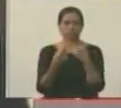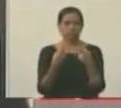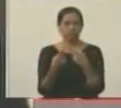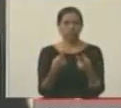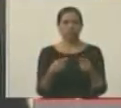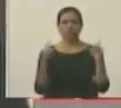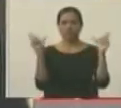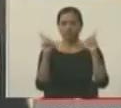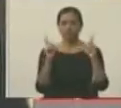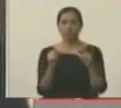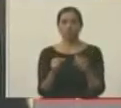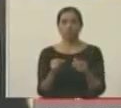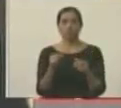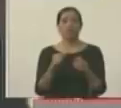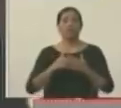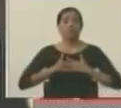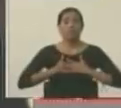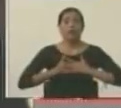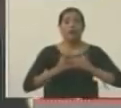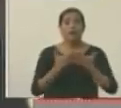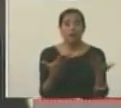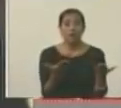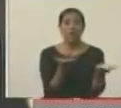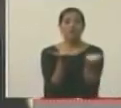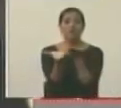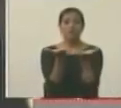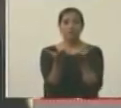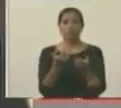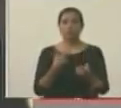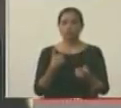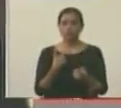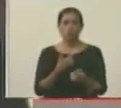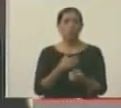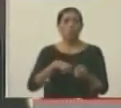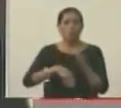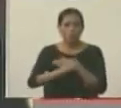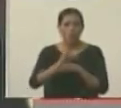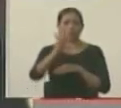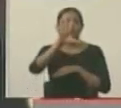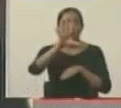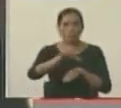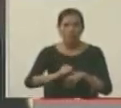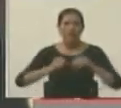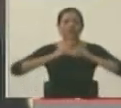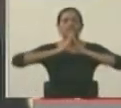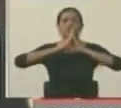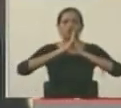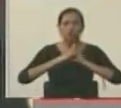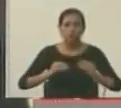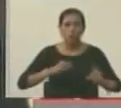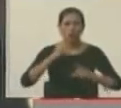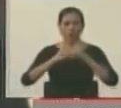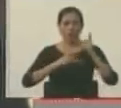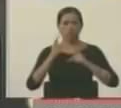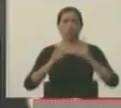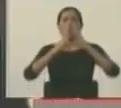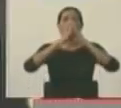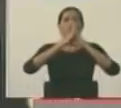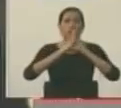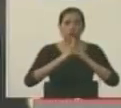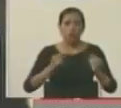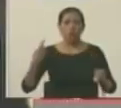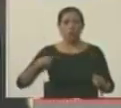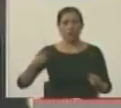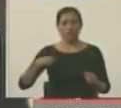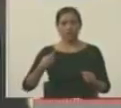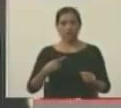servicio. Yo estoy dispuesto, bueno, a comprarles toda la producción, toda la importación, todo lo que tengan,